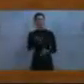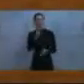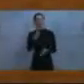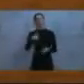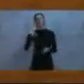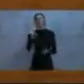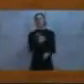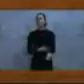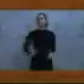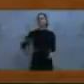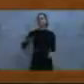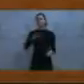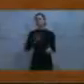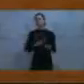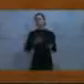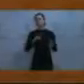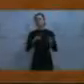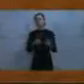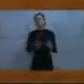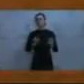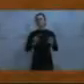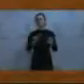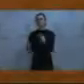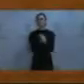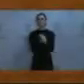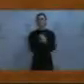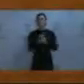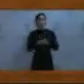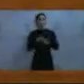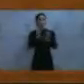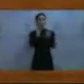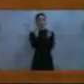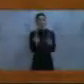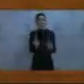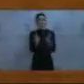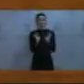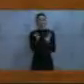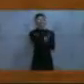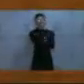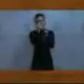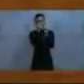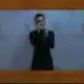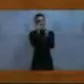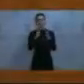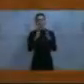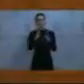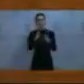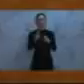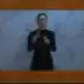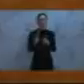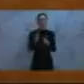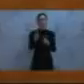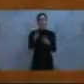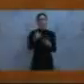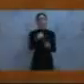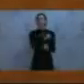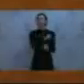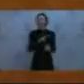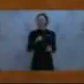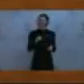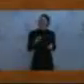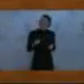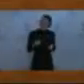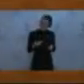le indiqué que dichas acciones debían ser tomadas de igual forma y concreción en el área 2 y que yo, en el